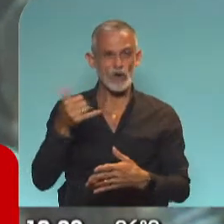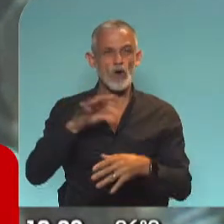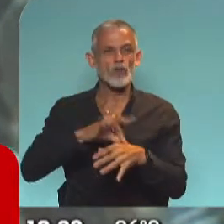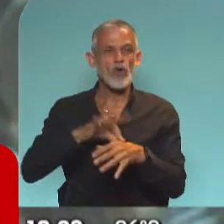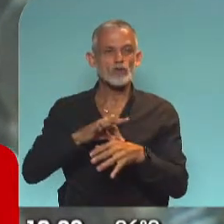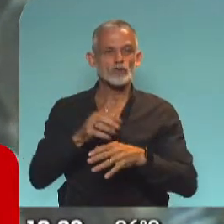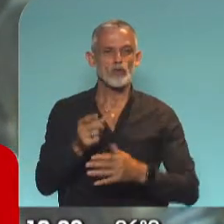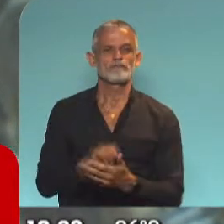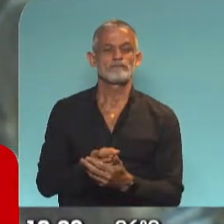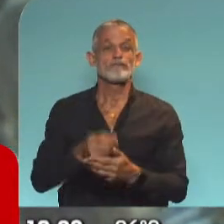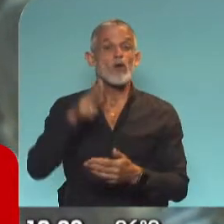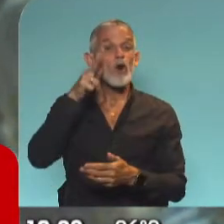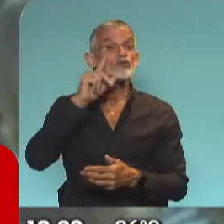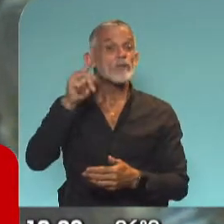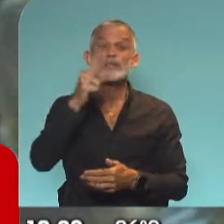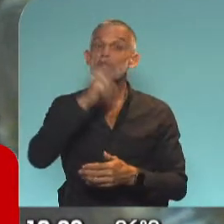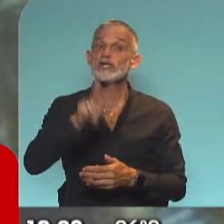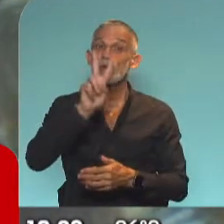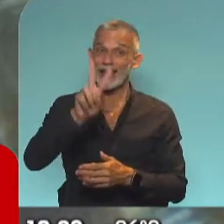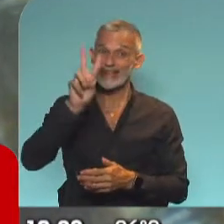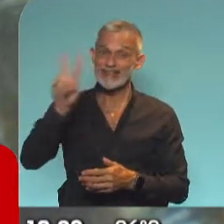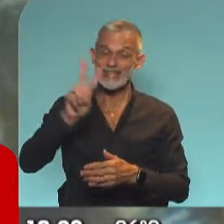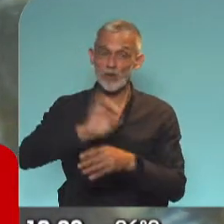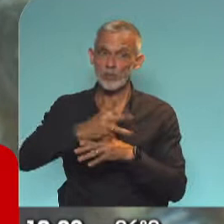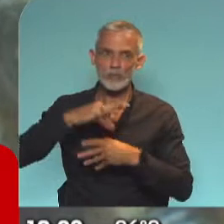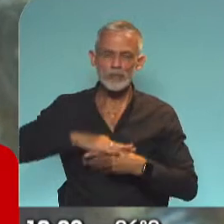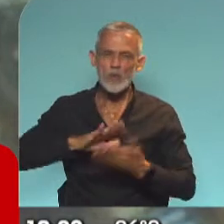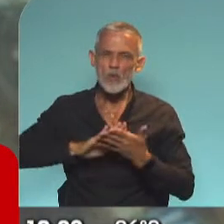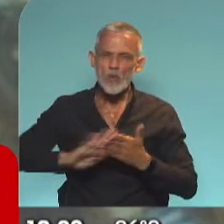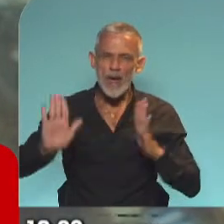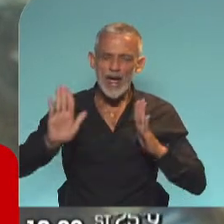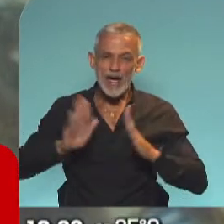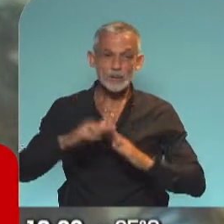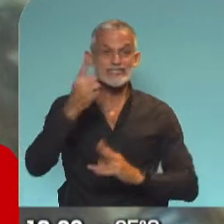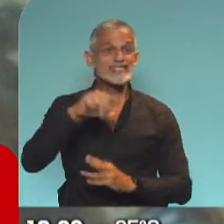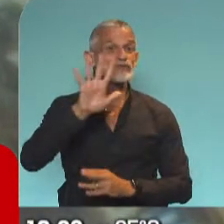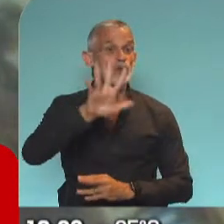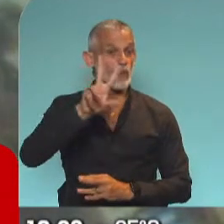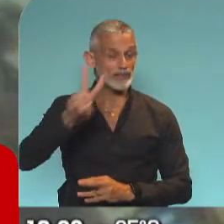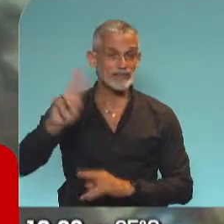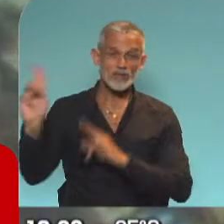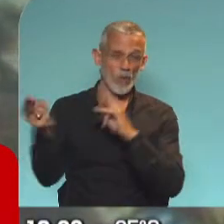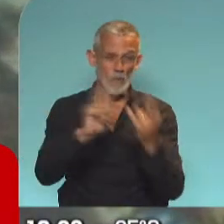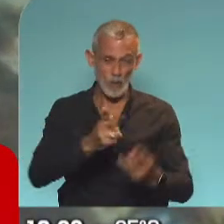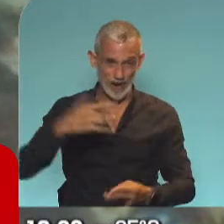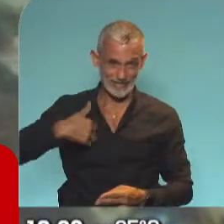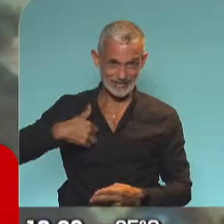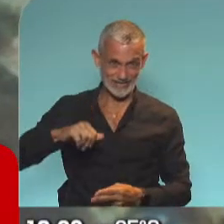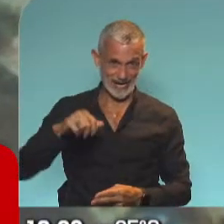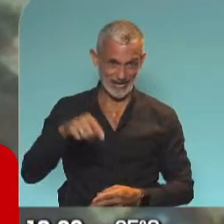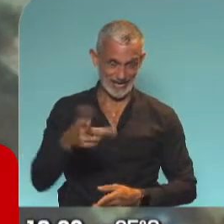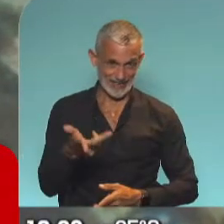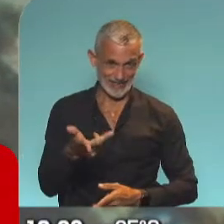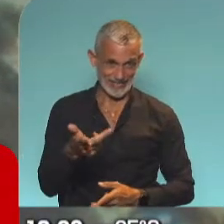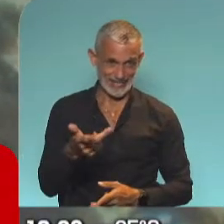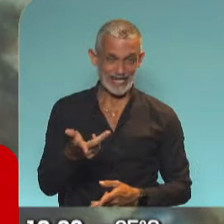Gabriela, ¿cómo están? 8.222 casos nuevos, 152 muertes en la República Argentina.